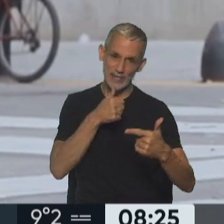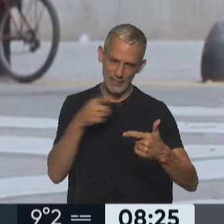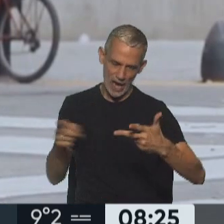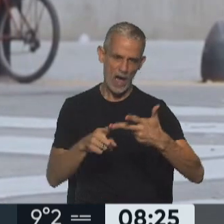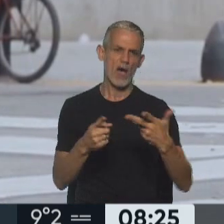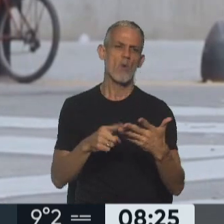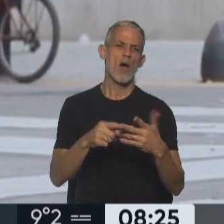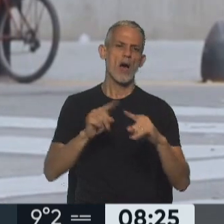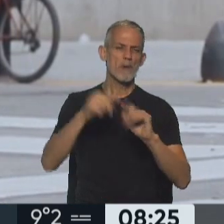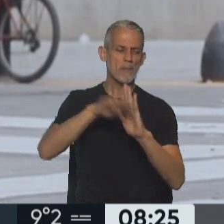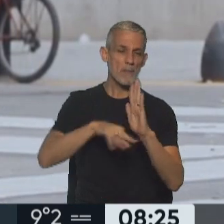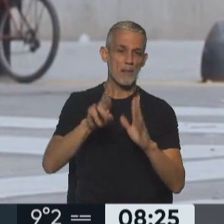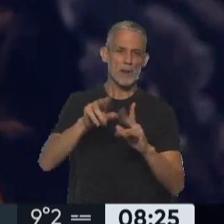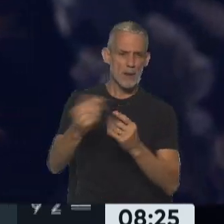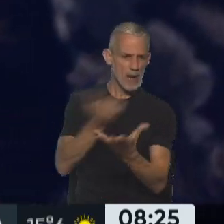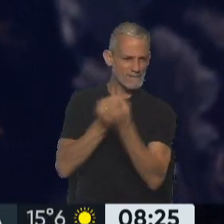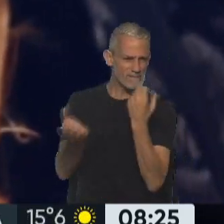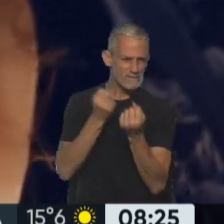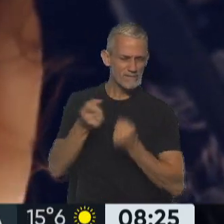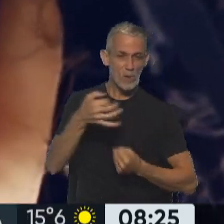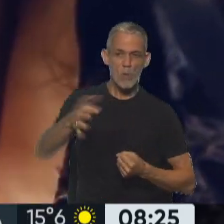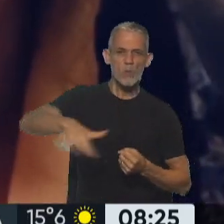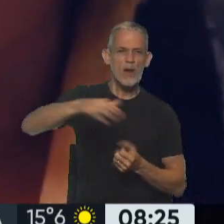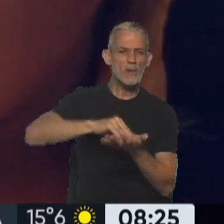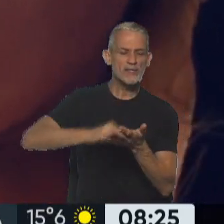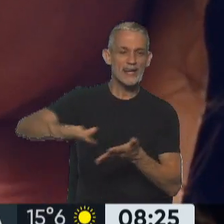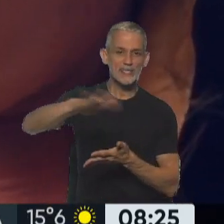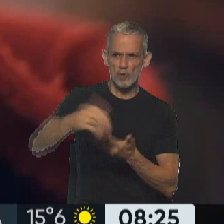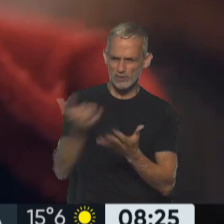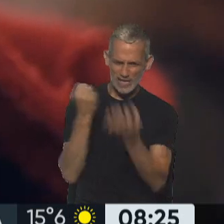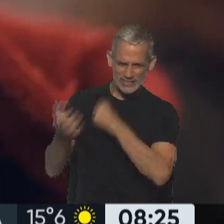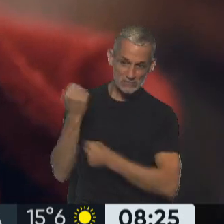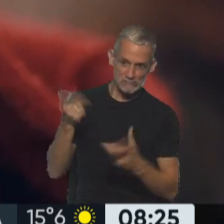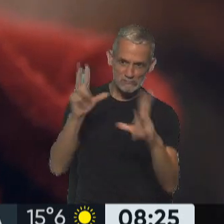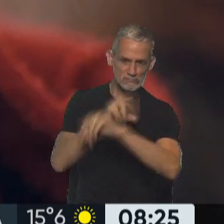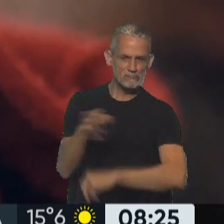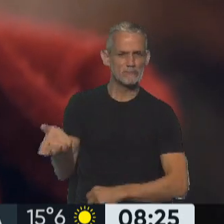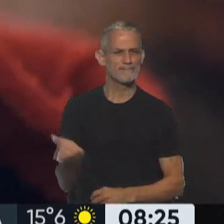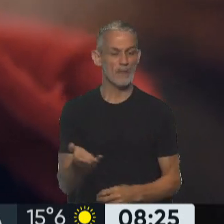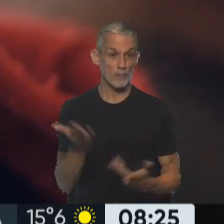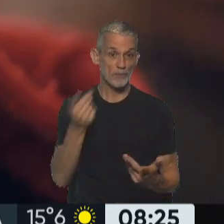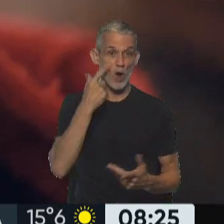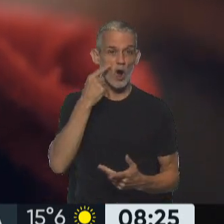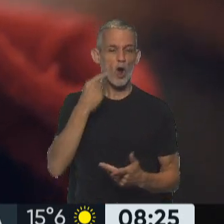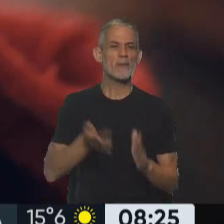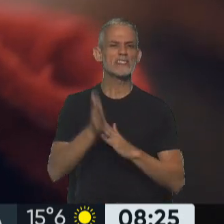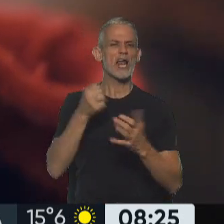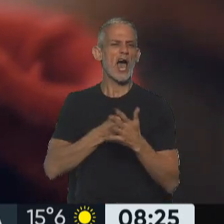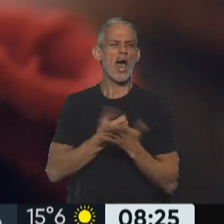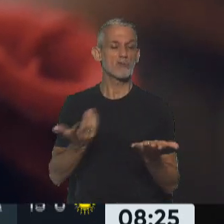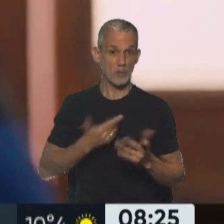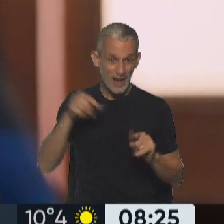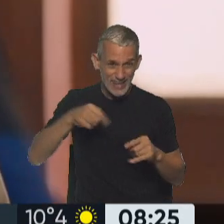las políticas extractivistas que se están desarrollando en los diferentes territorios se habla mucho cuando los hombres salen a luchar no